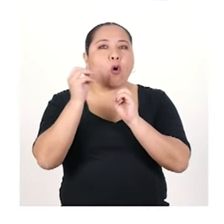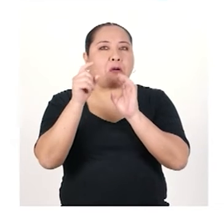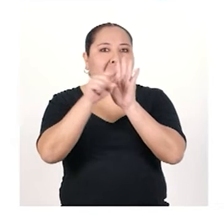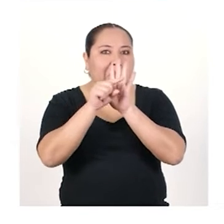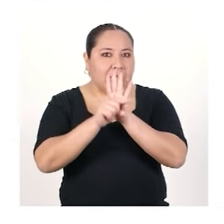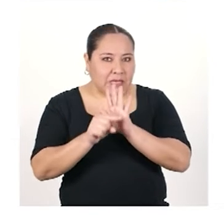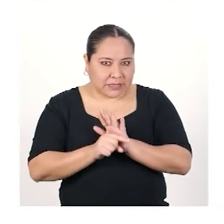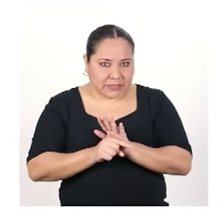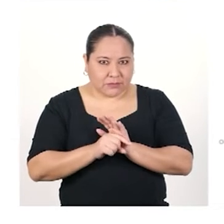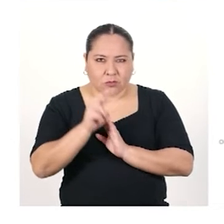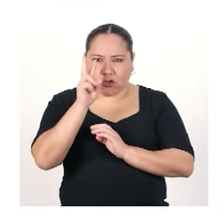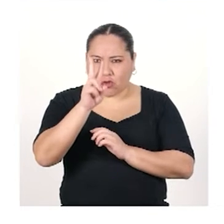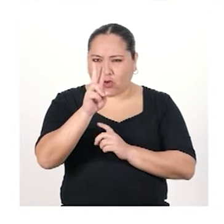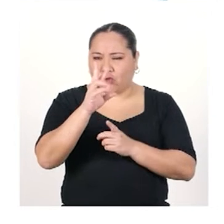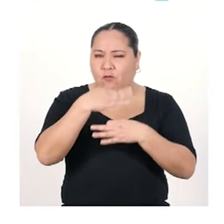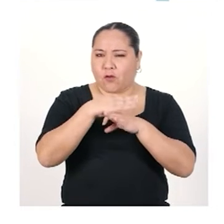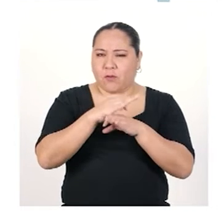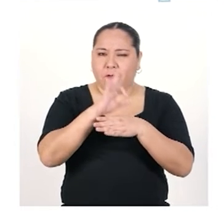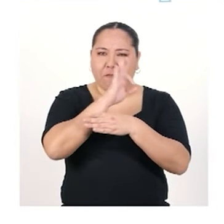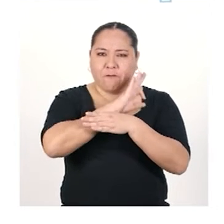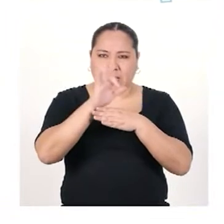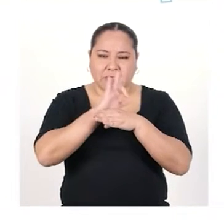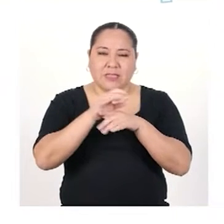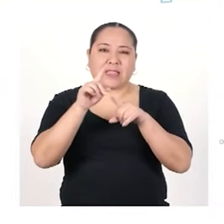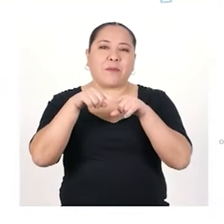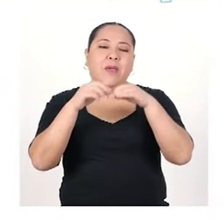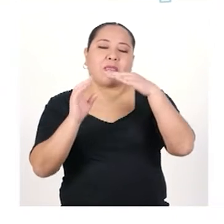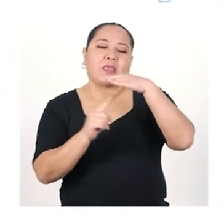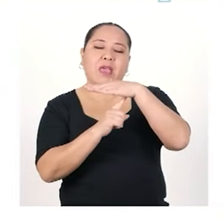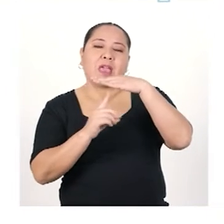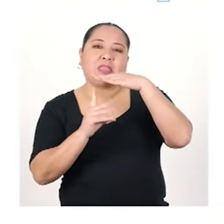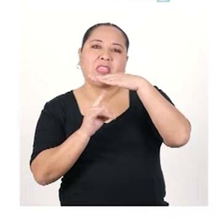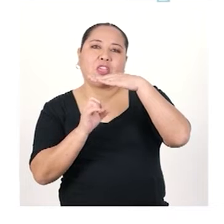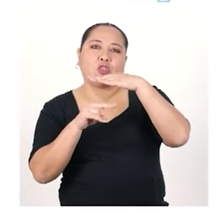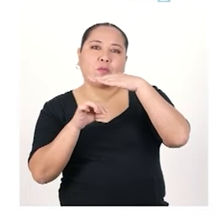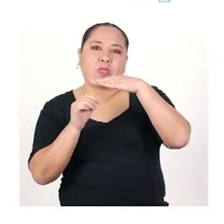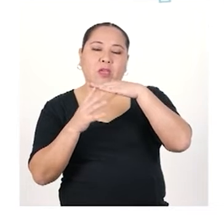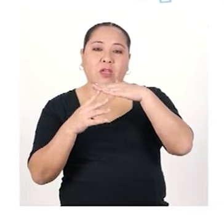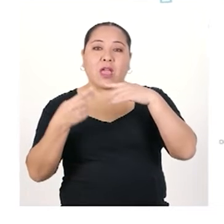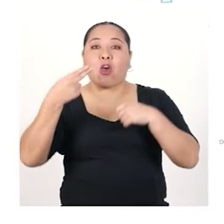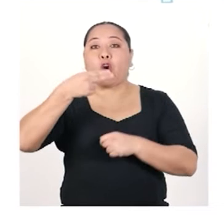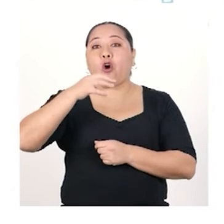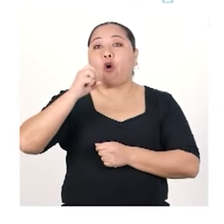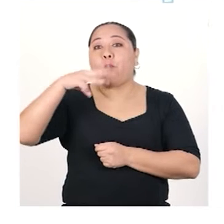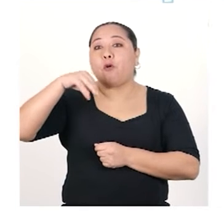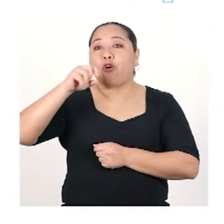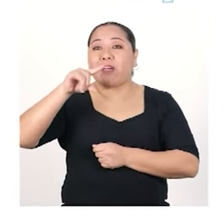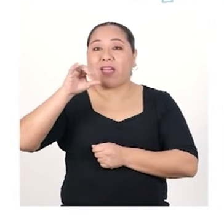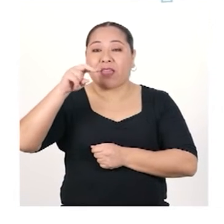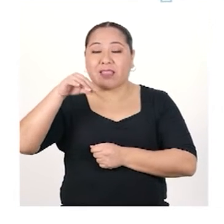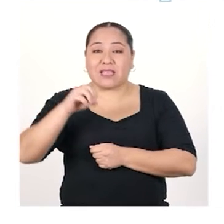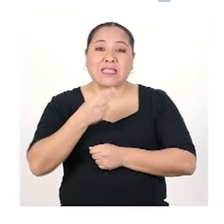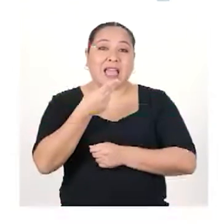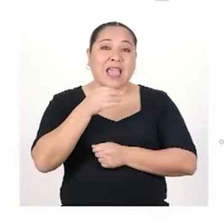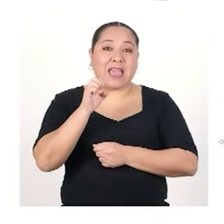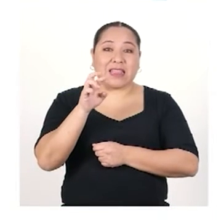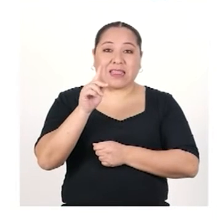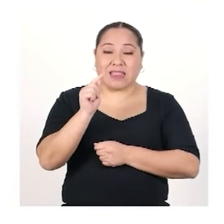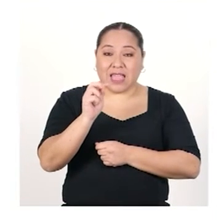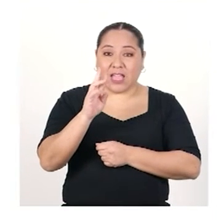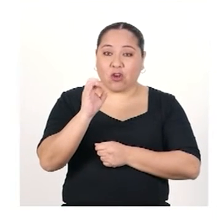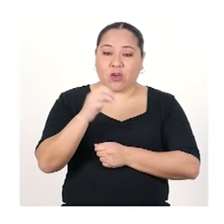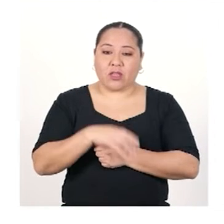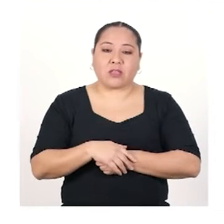ello. Existen dos tipos de fracciones, según su denominador, homogéneas y heterogéneas. Para